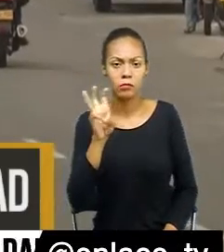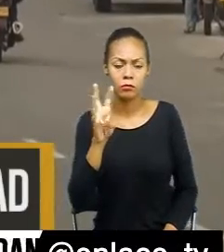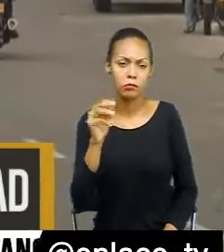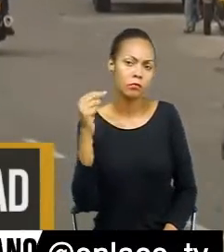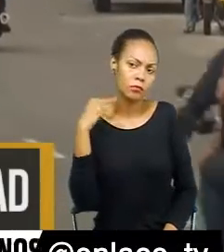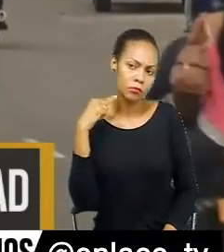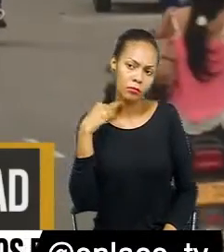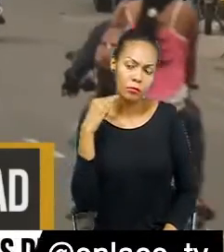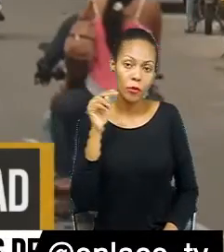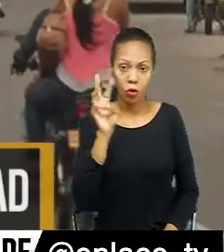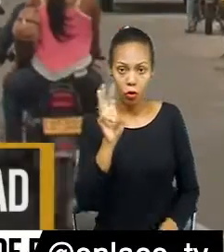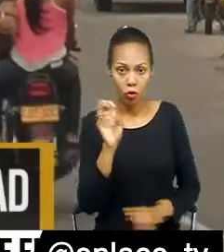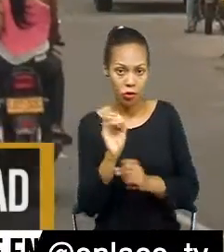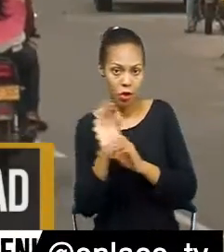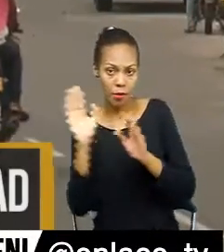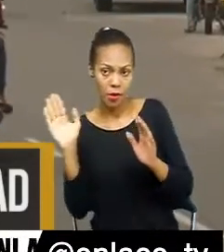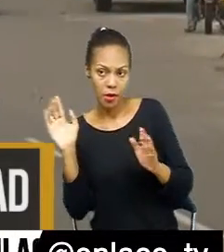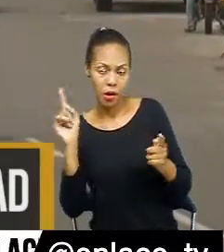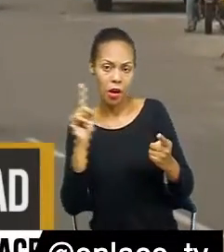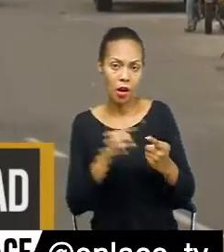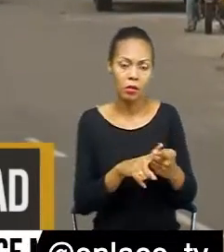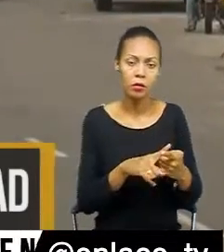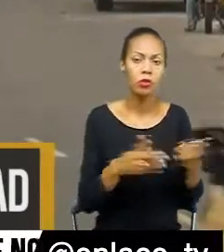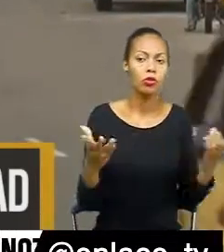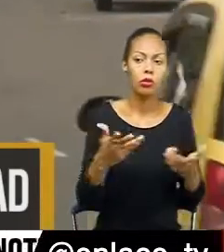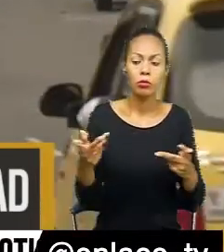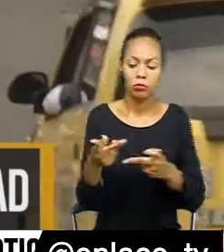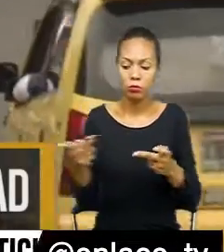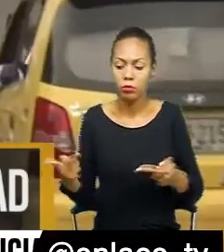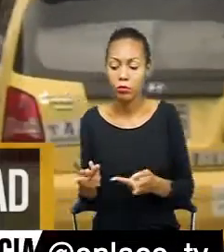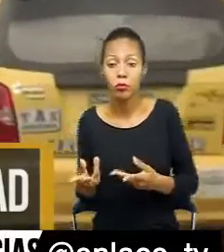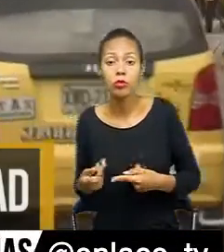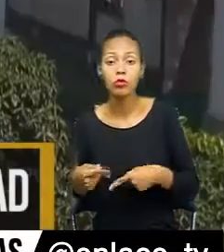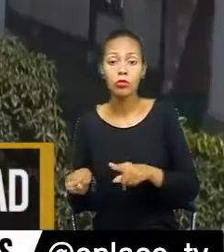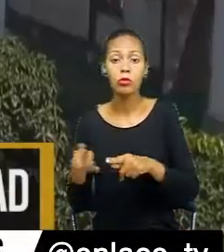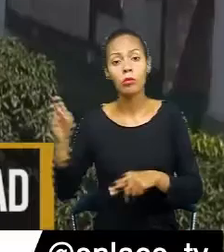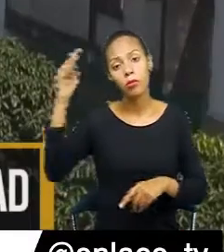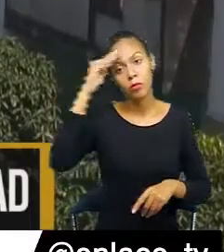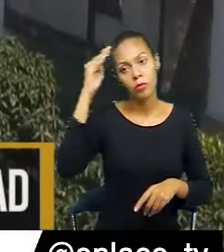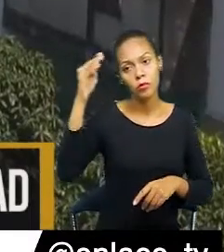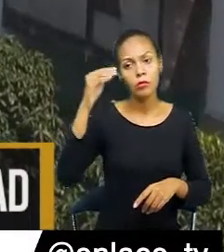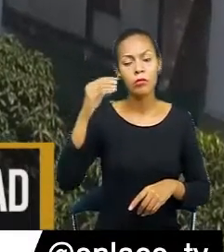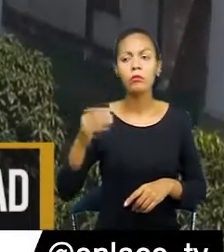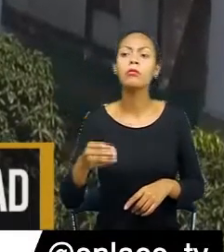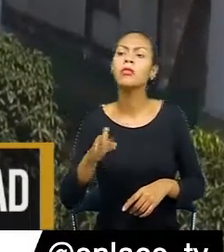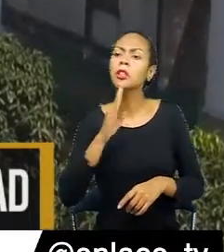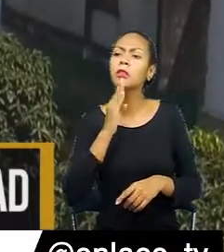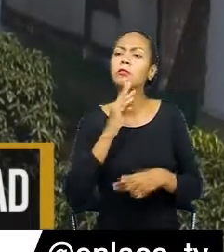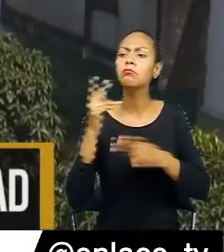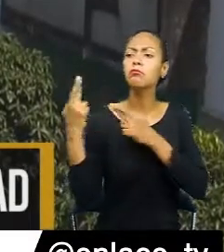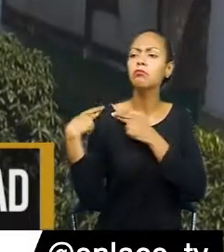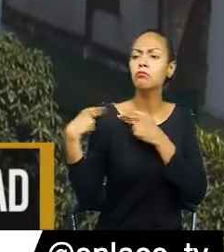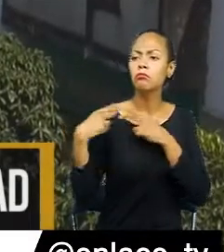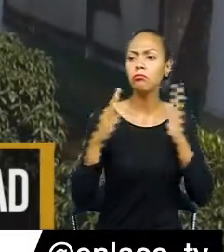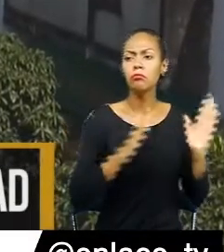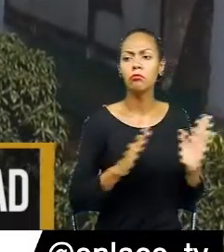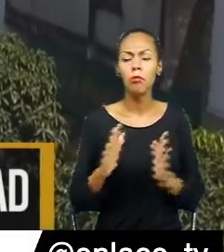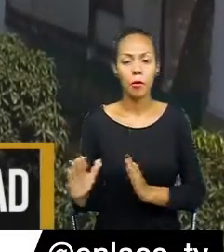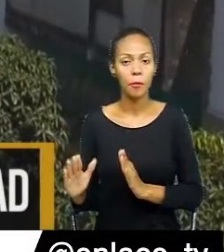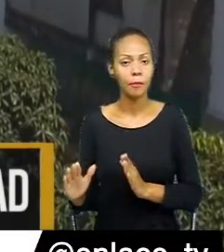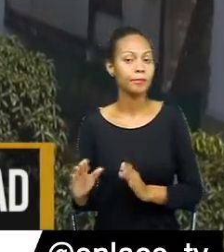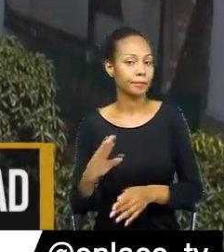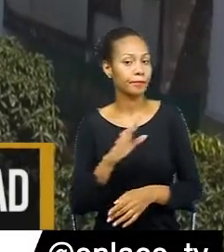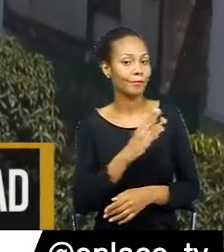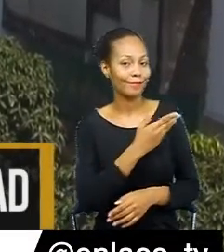de las 8 de la mañana en el Comando de Policía del Magdalena Medio. Una actividad organizada por la Alcaldía Municipal y la Gobernación de